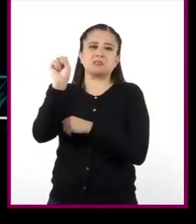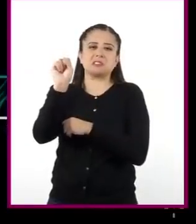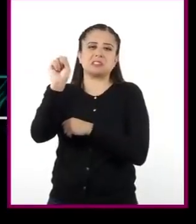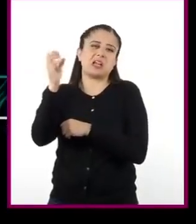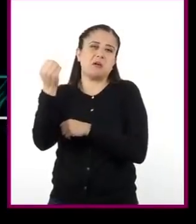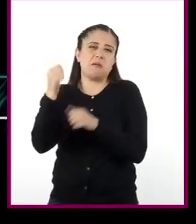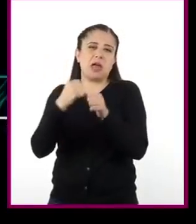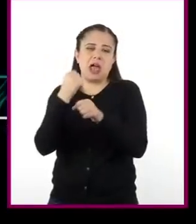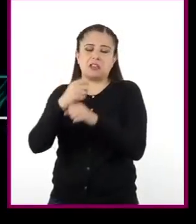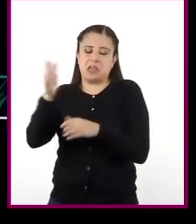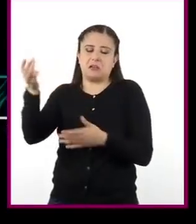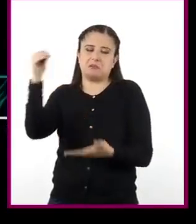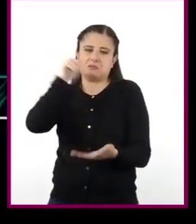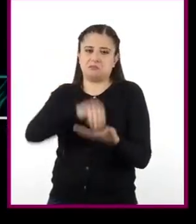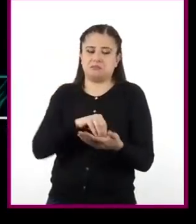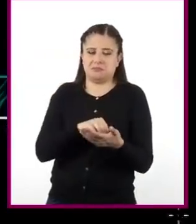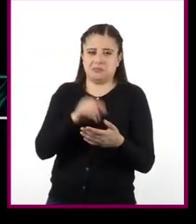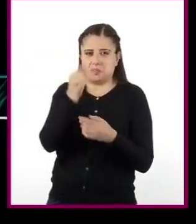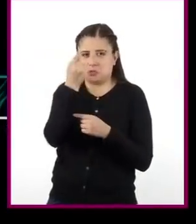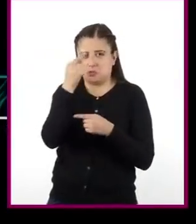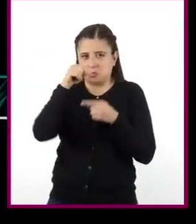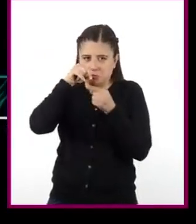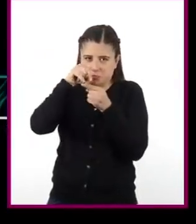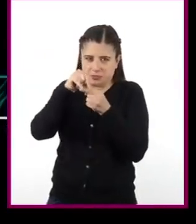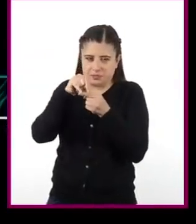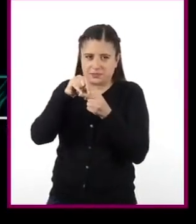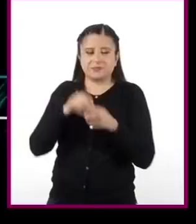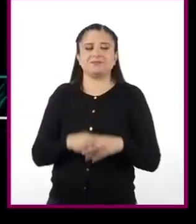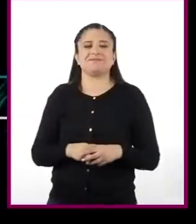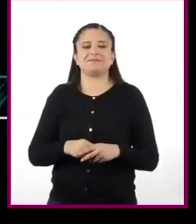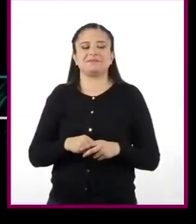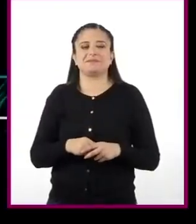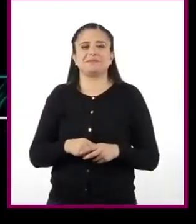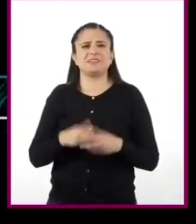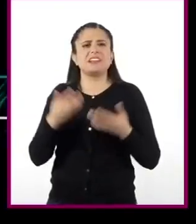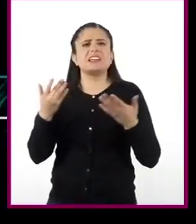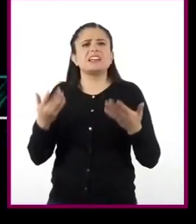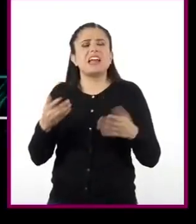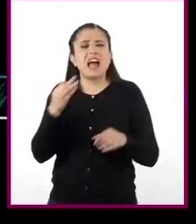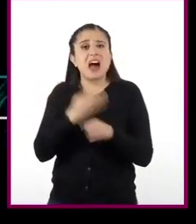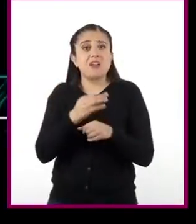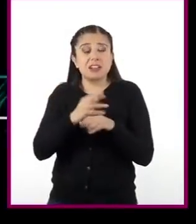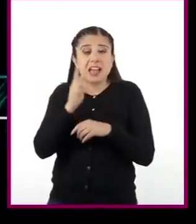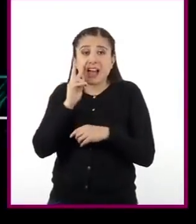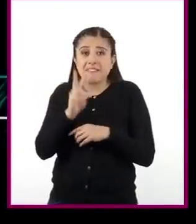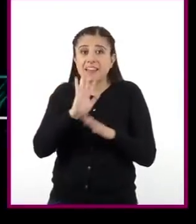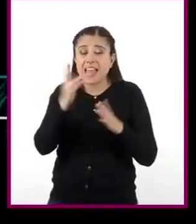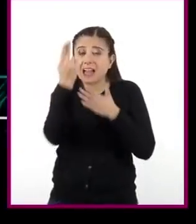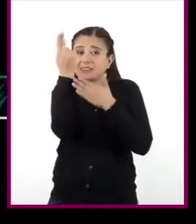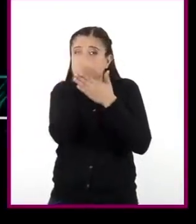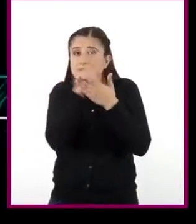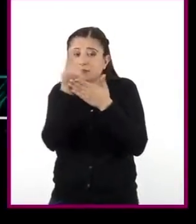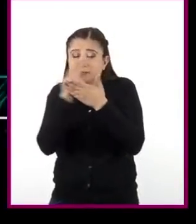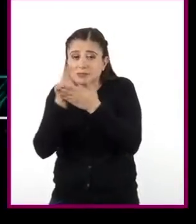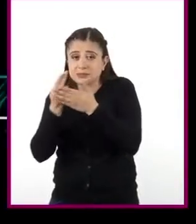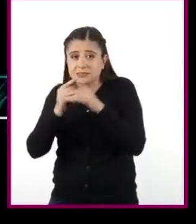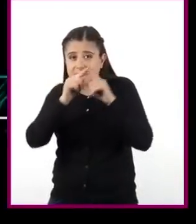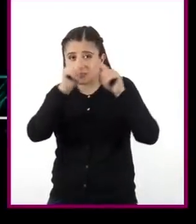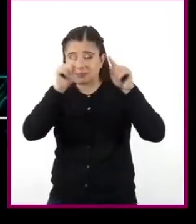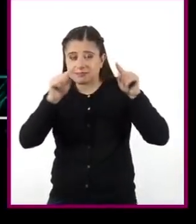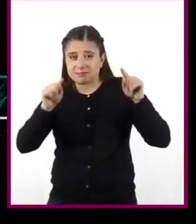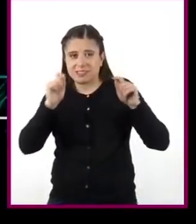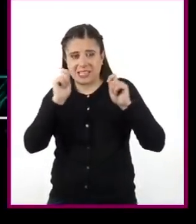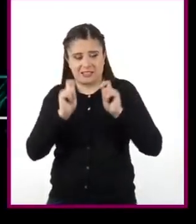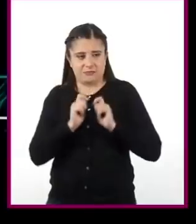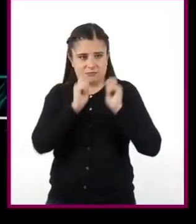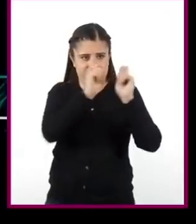y 69 años. Entonces, ¿qué es lo que hemos construido? Bueno, a final de cuentas, lo que hicimos fue asignar